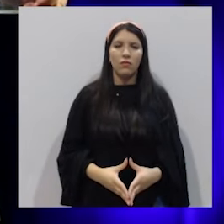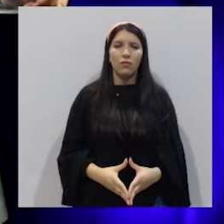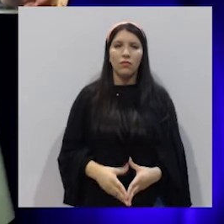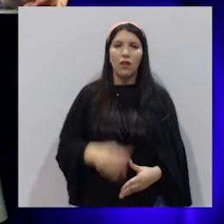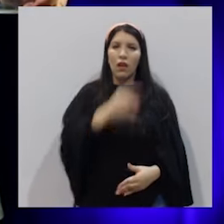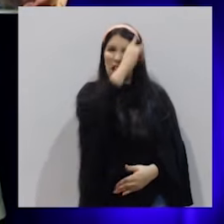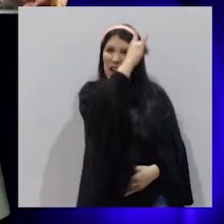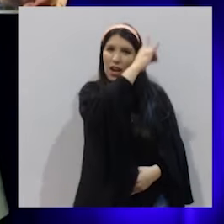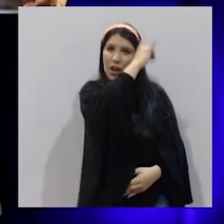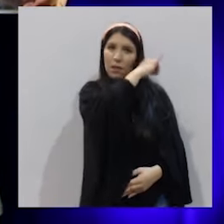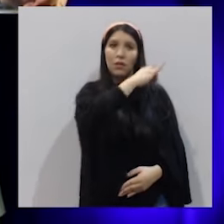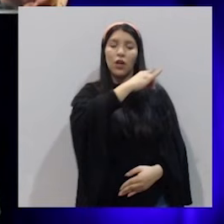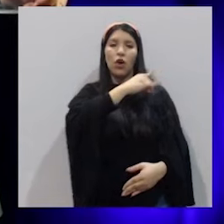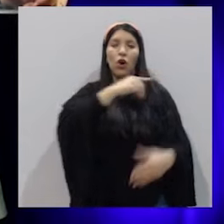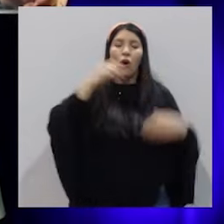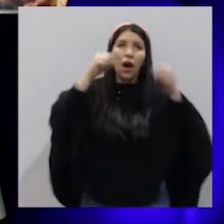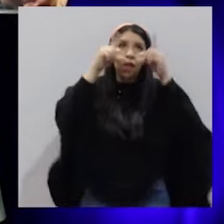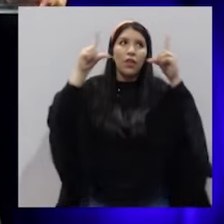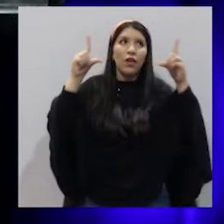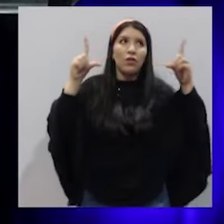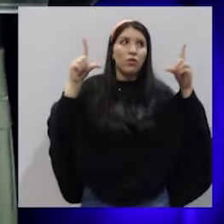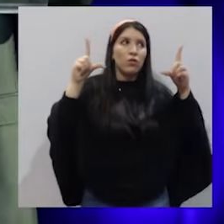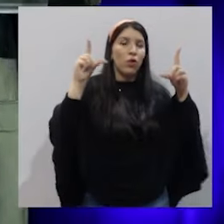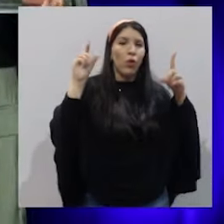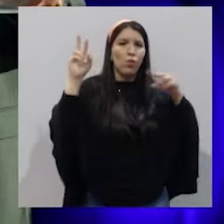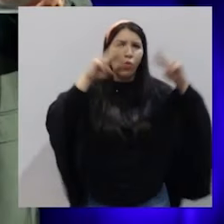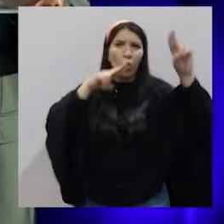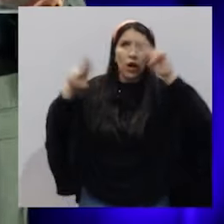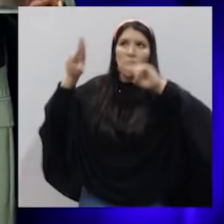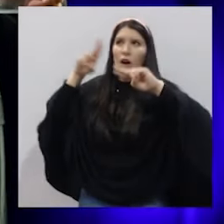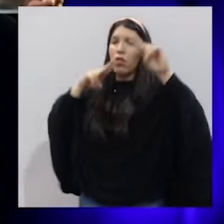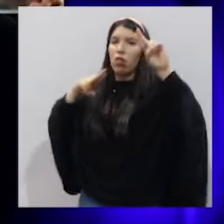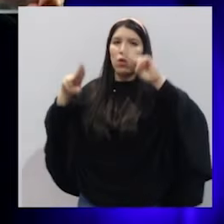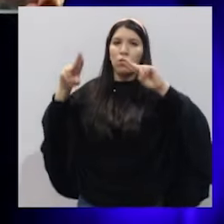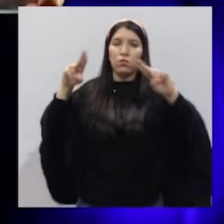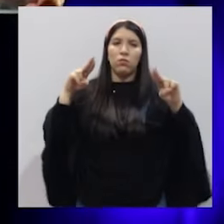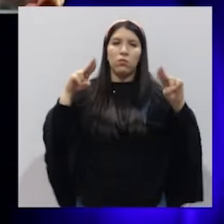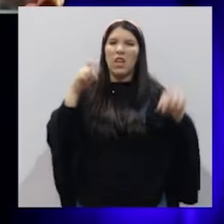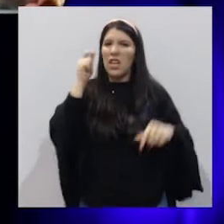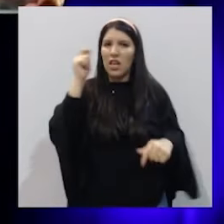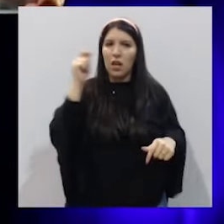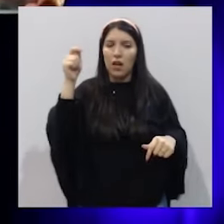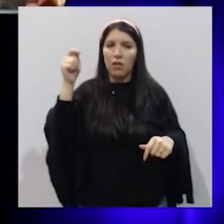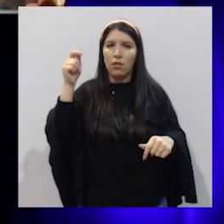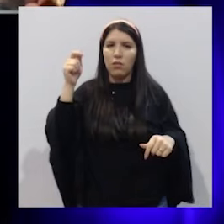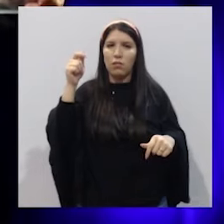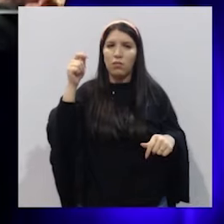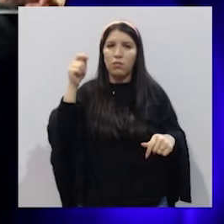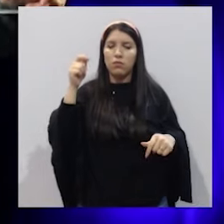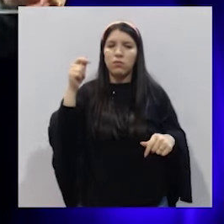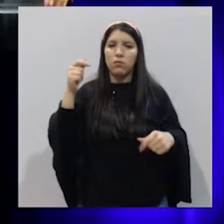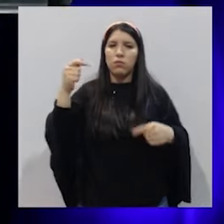buscando a quien devorar esa es la estrategia del enemigo el verso 9 dice resistan los